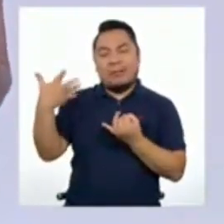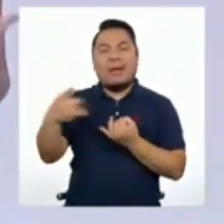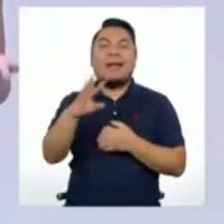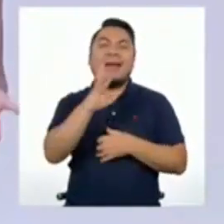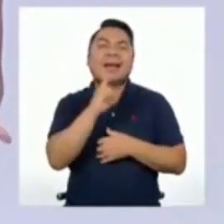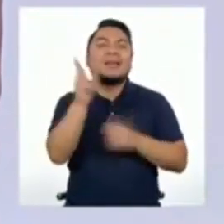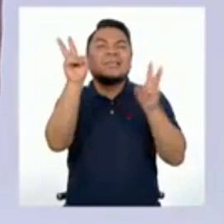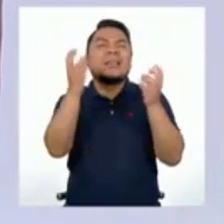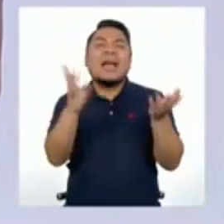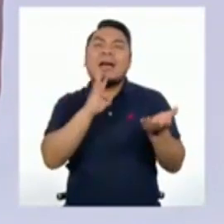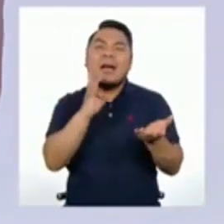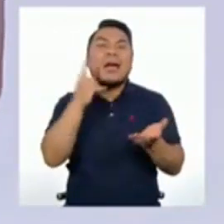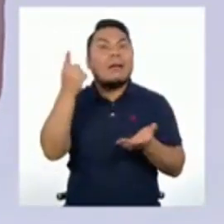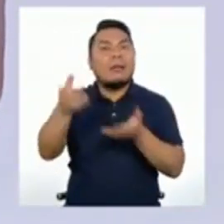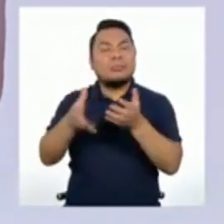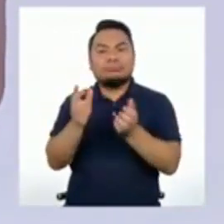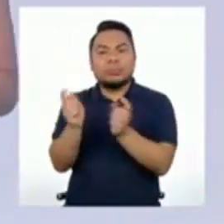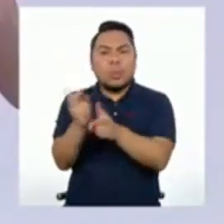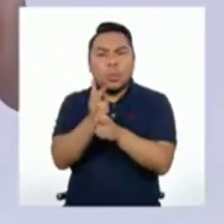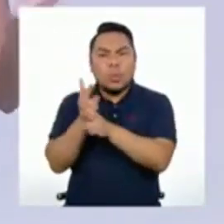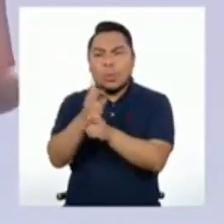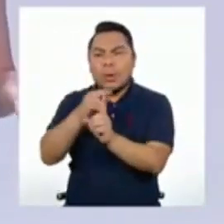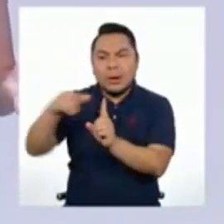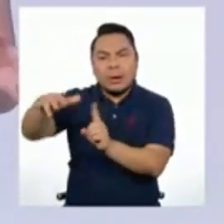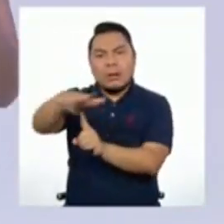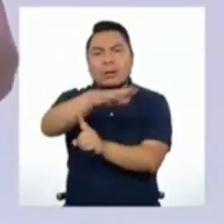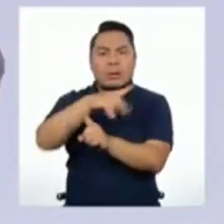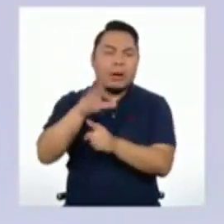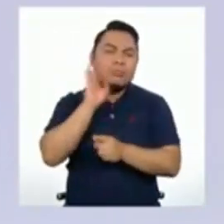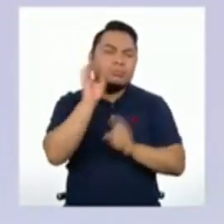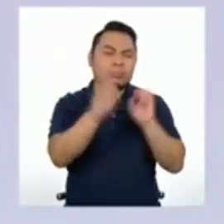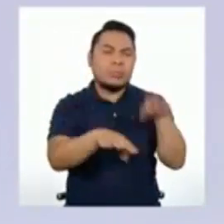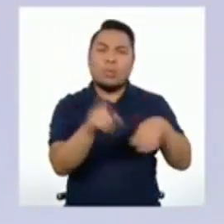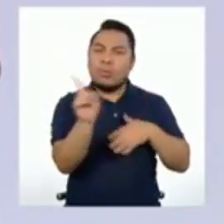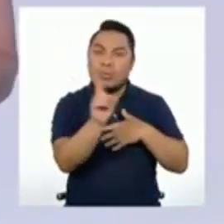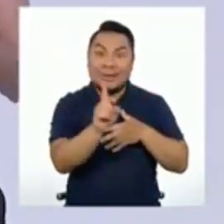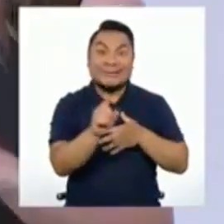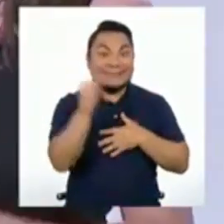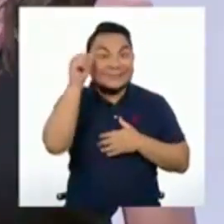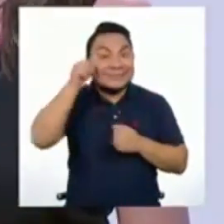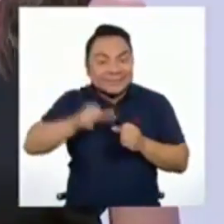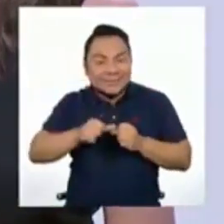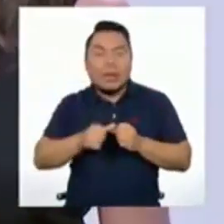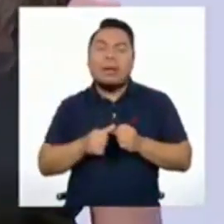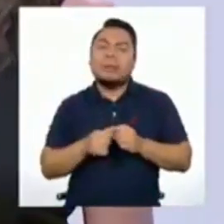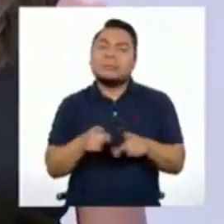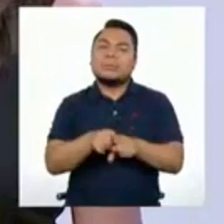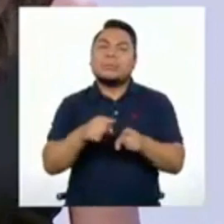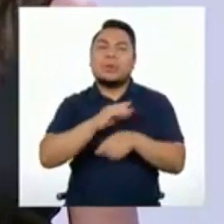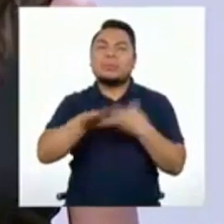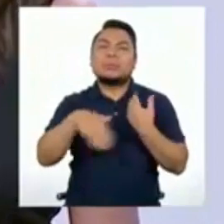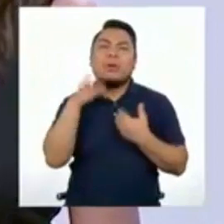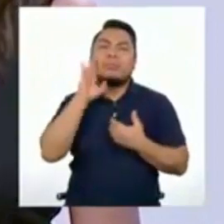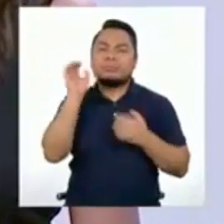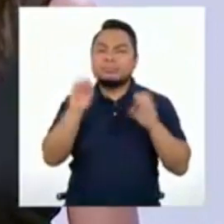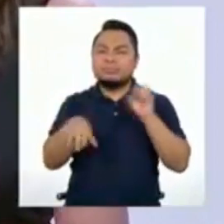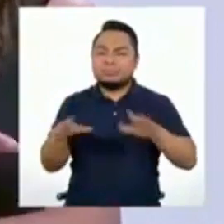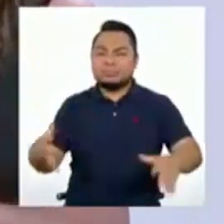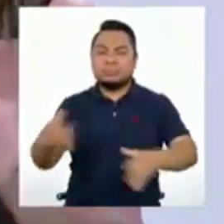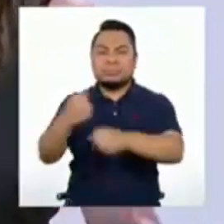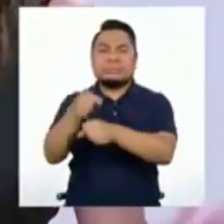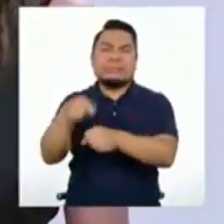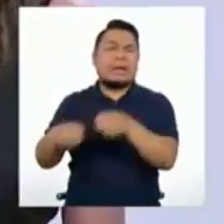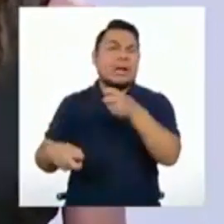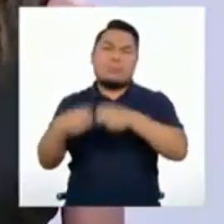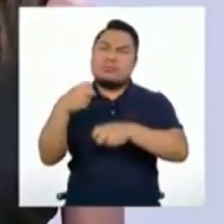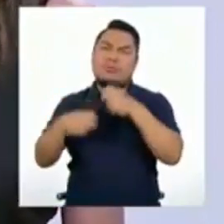nuestros residuos sólidos y cómo gestionar responsablemente nuestro ambiente. Hemos aprendido también cómo la acumulación de la basura es un problema